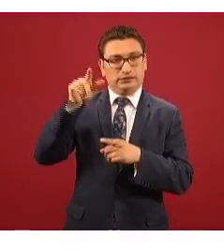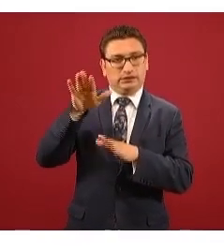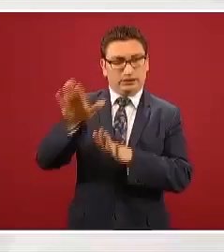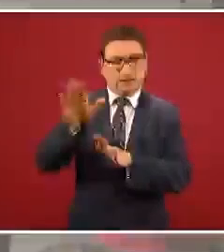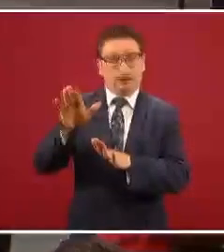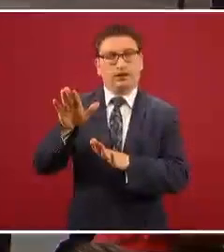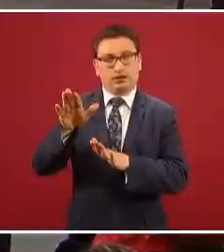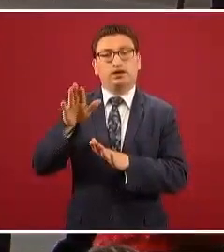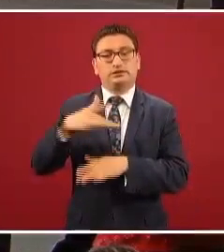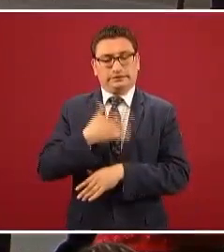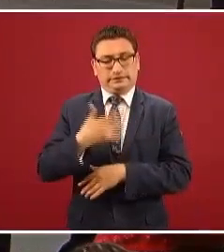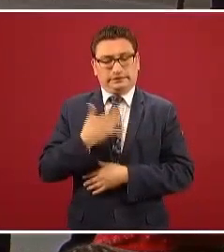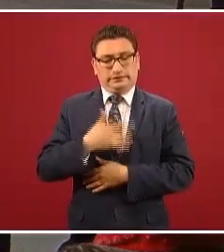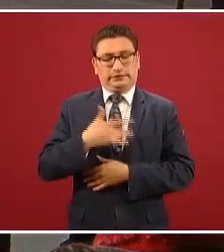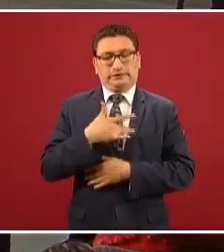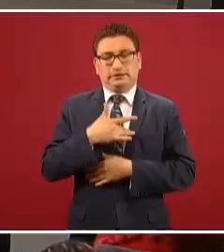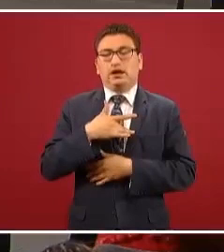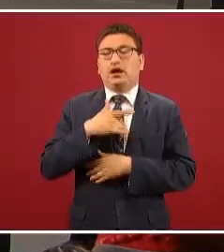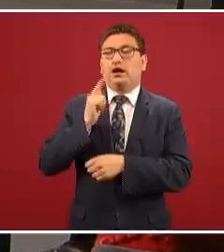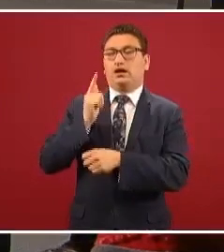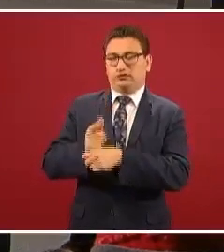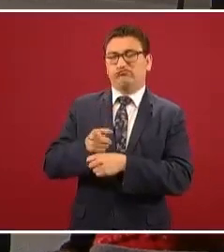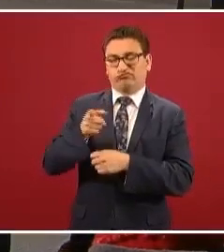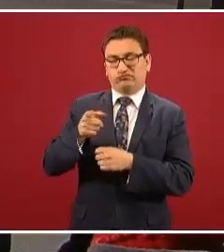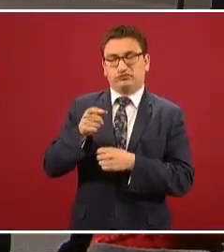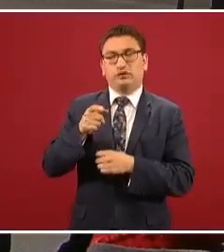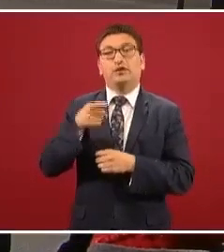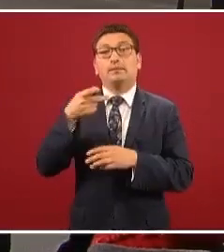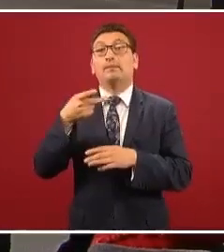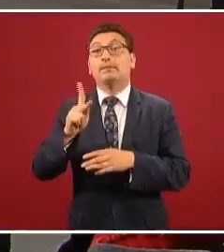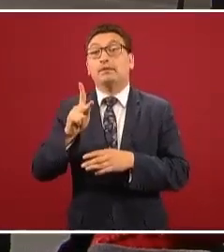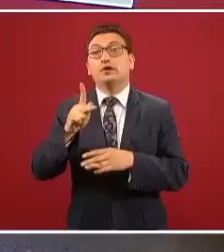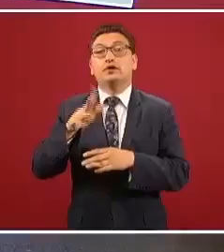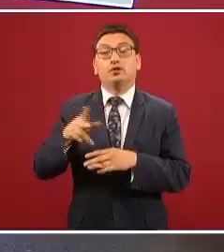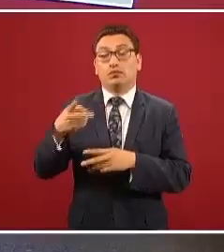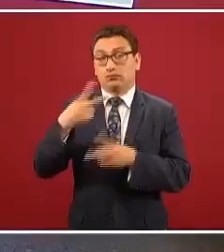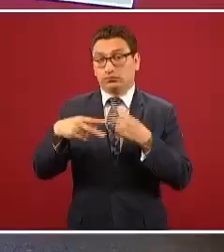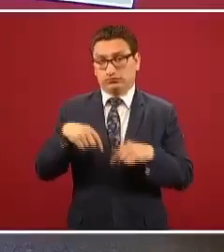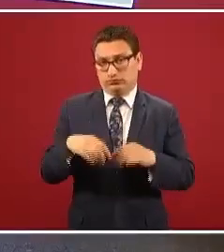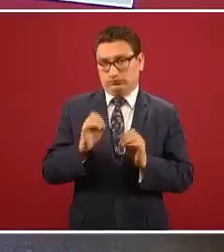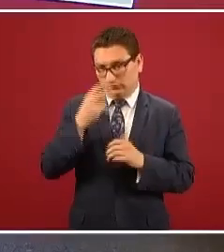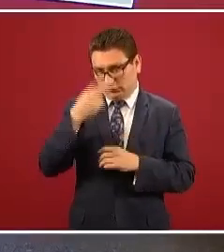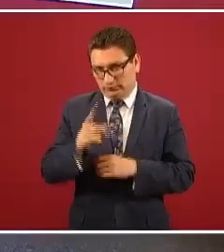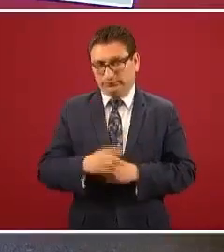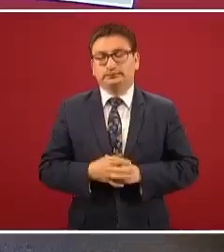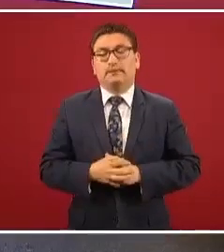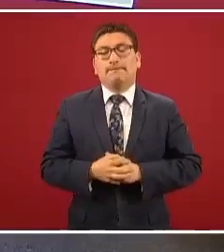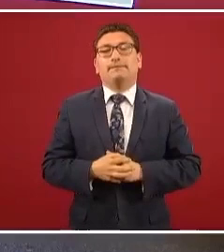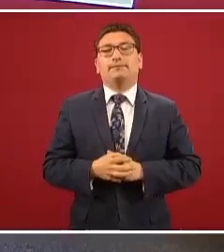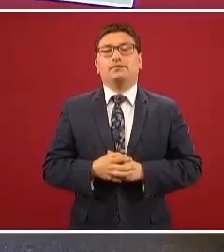ahí, tiene síntomas, de modo que en sí mismo es un caso, pero no en territorio mexicano. Finalmente, como